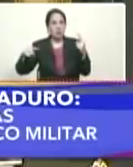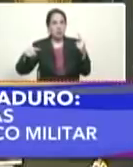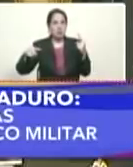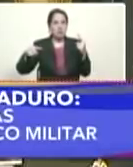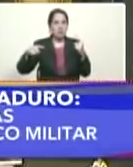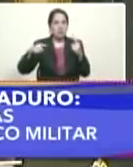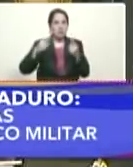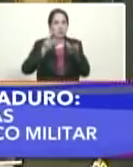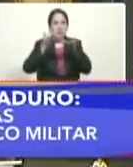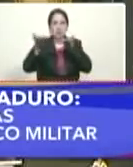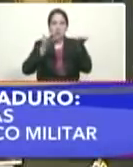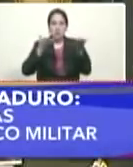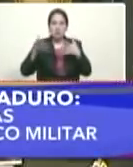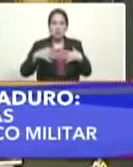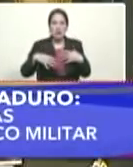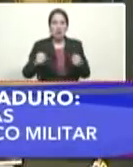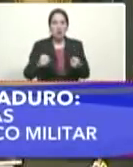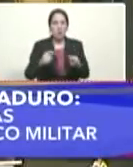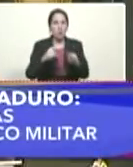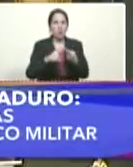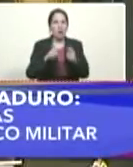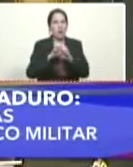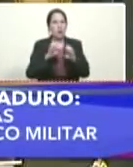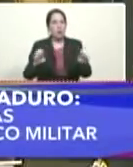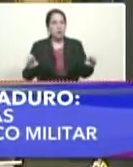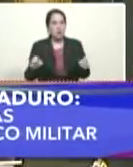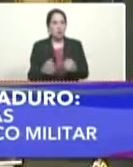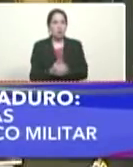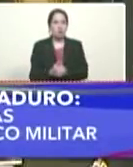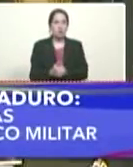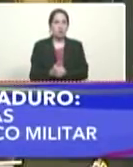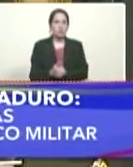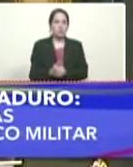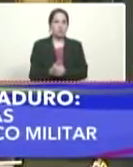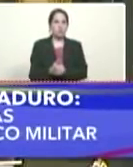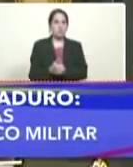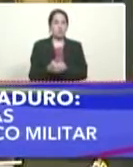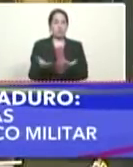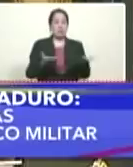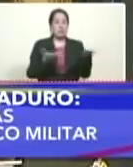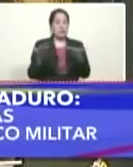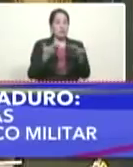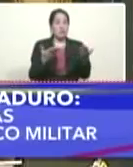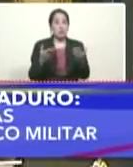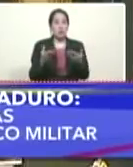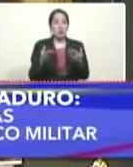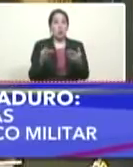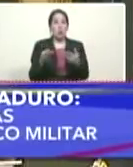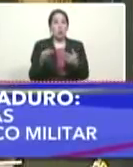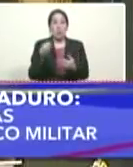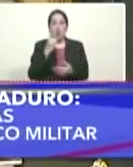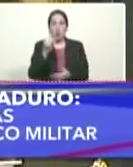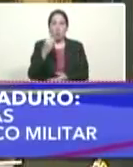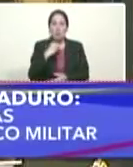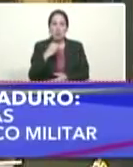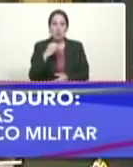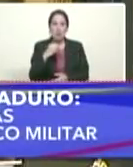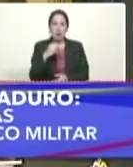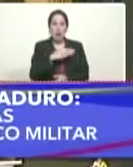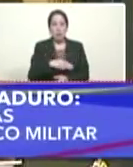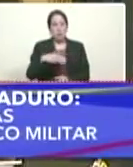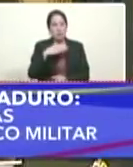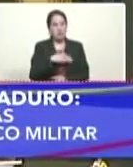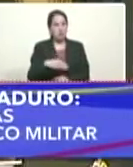el servicio de salud el servicio de educación el servicio de alimentación que está atendiendo las misiones grandes